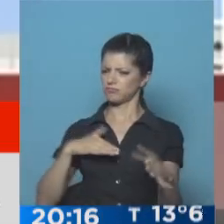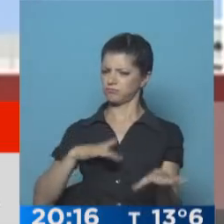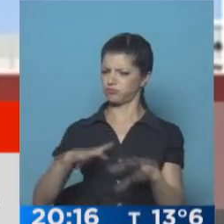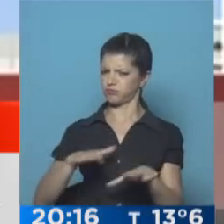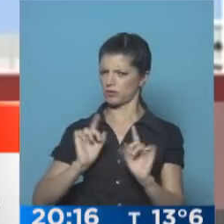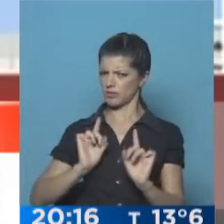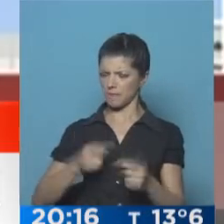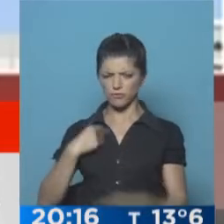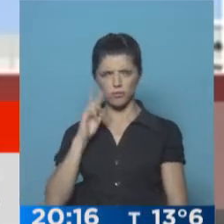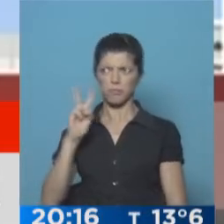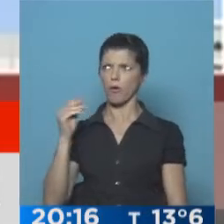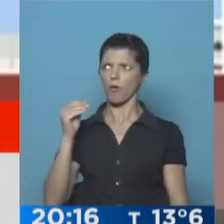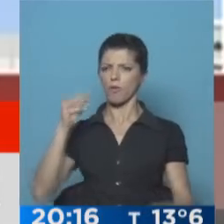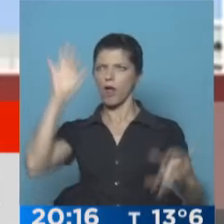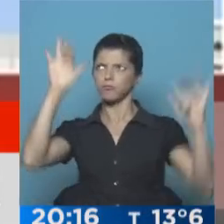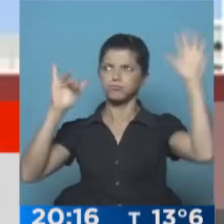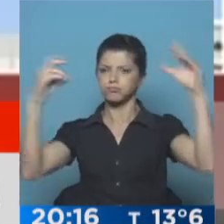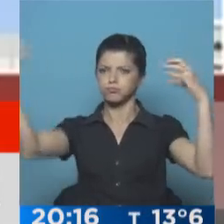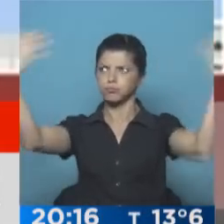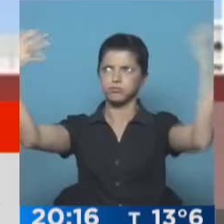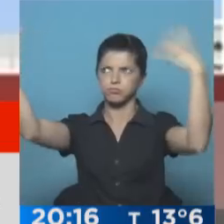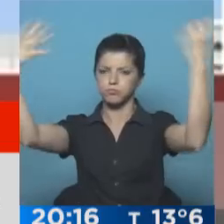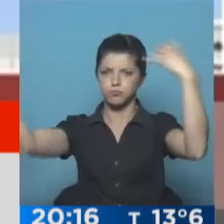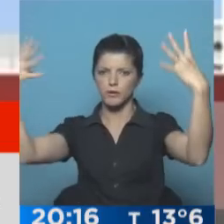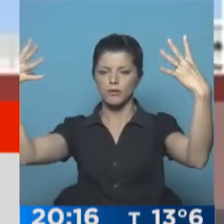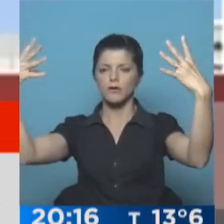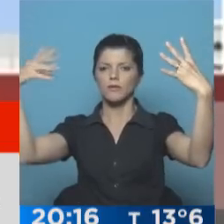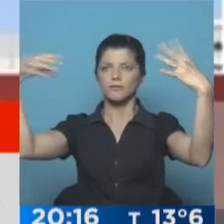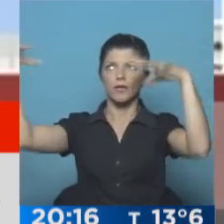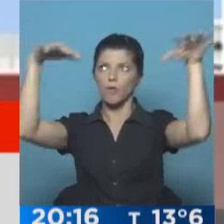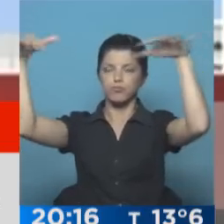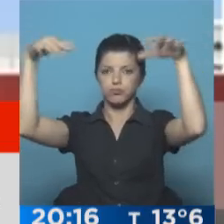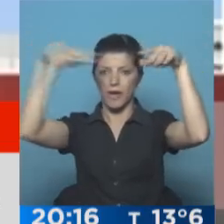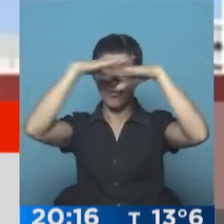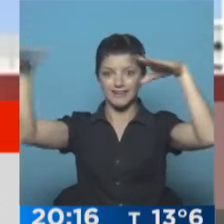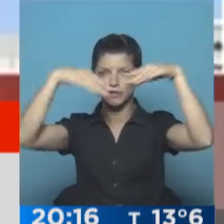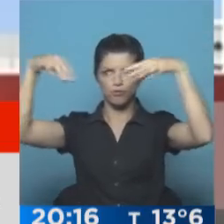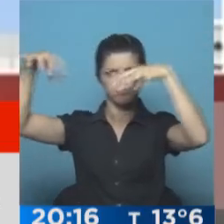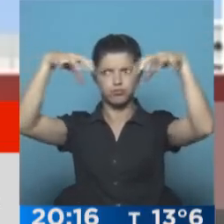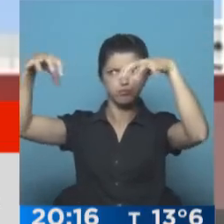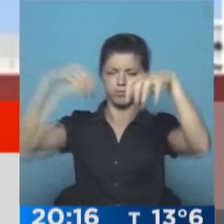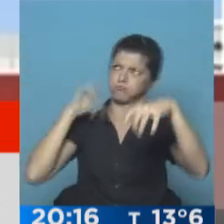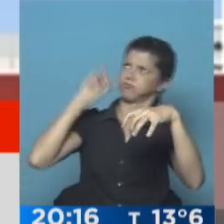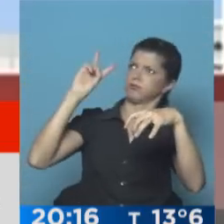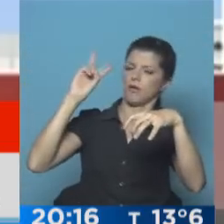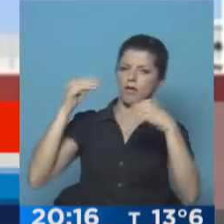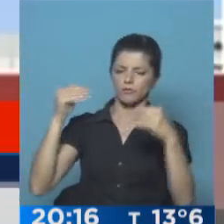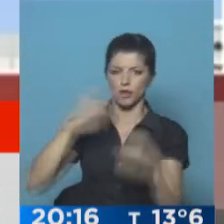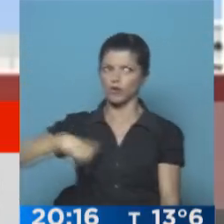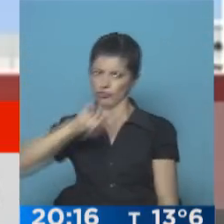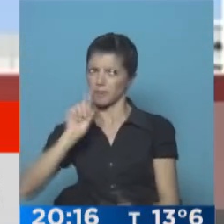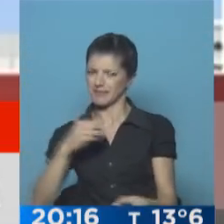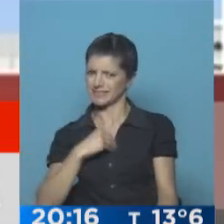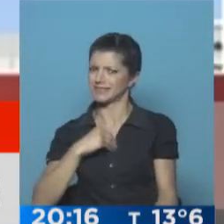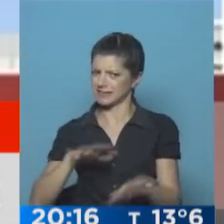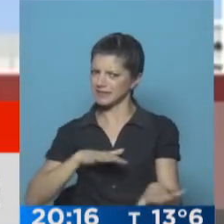temblor. Vimos como las luces que están ubicadas en parrillas que cuelgan desde el techo se movían, o sea que nosotros hemos sentido